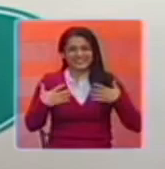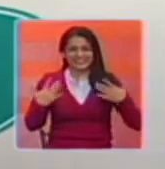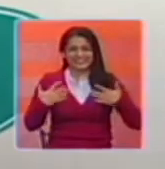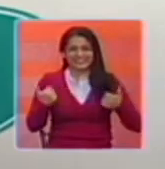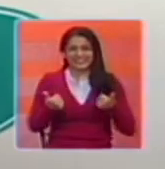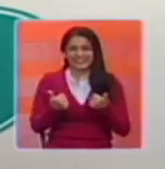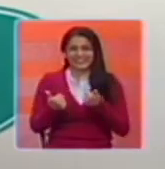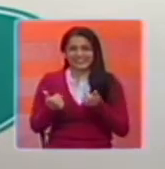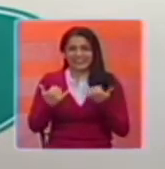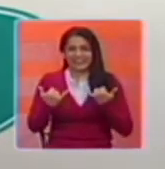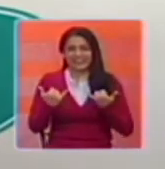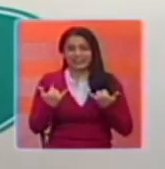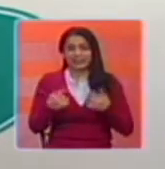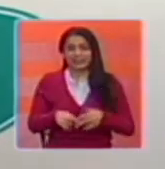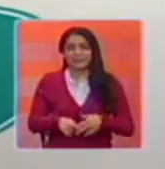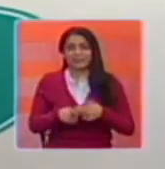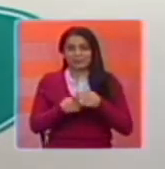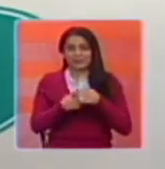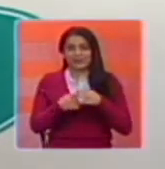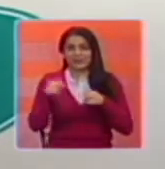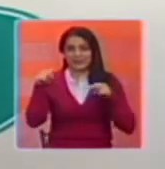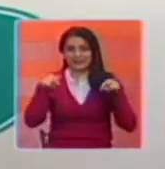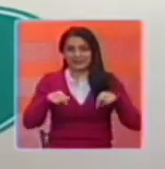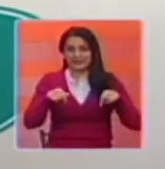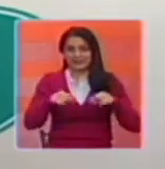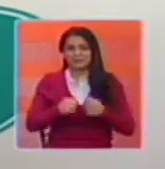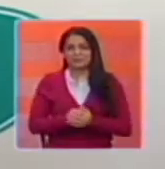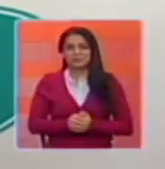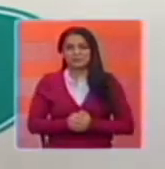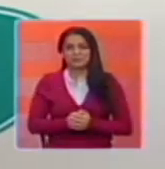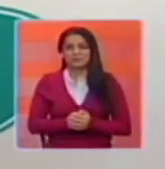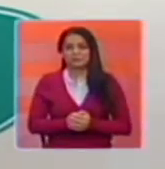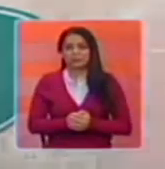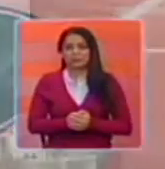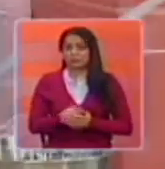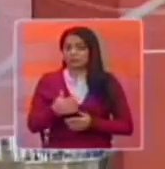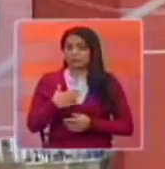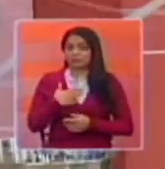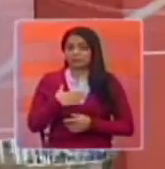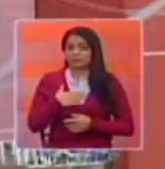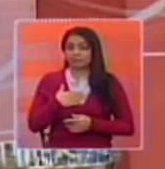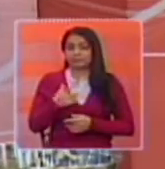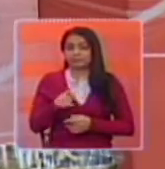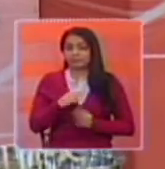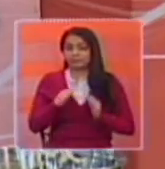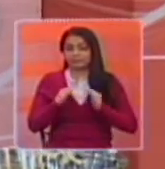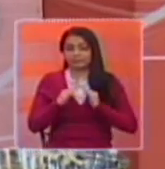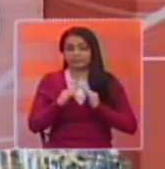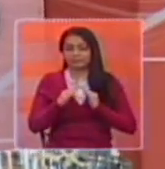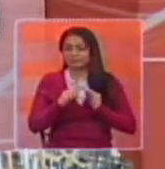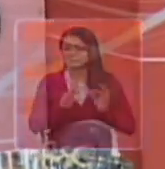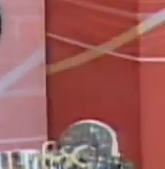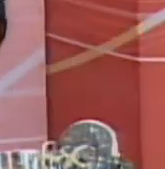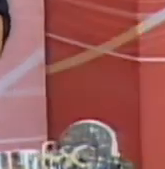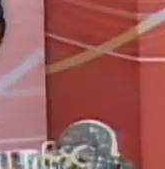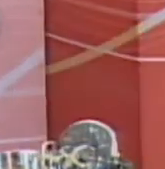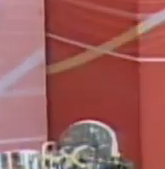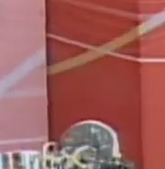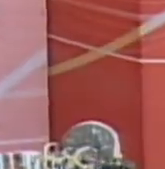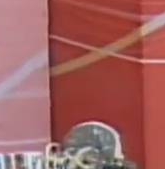Especialmente ahora que tengo aquí, en mi casa siempre. Y ahora para darles el consejo a ustedes de Ciclón.